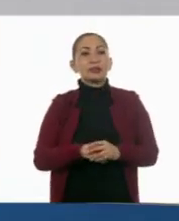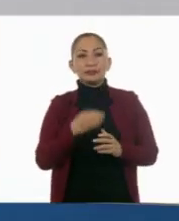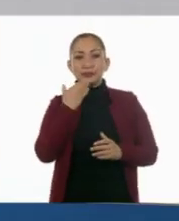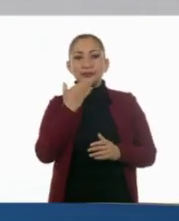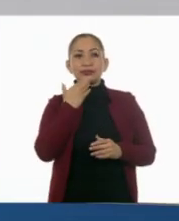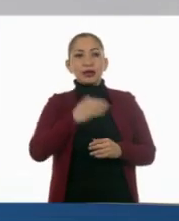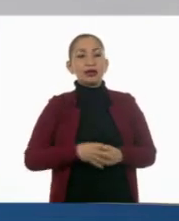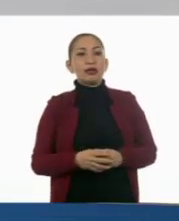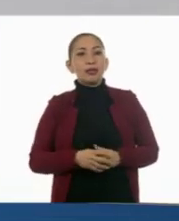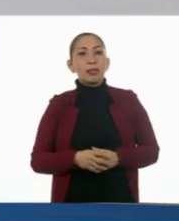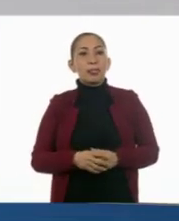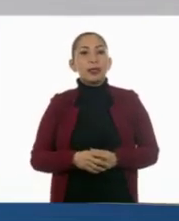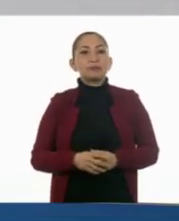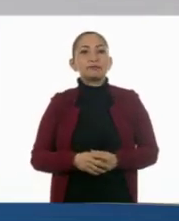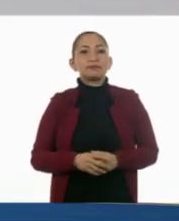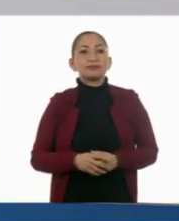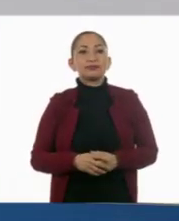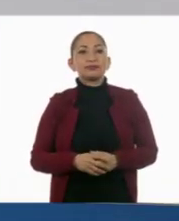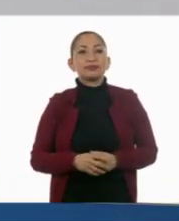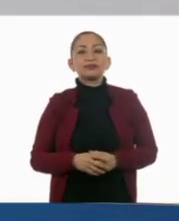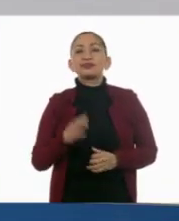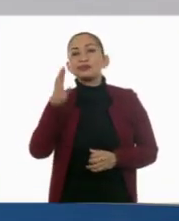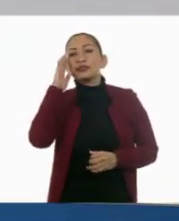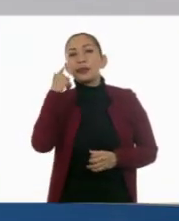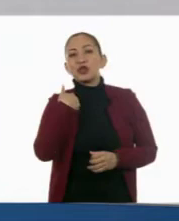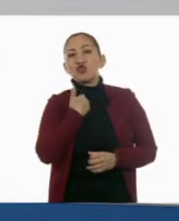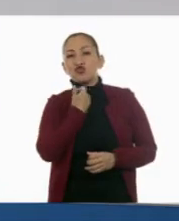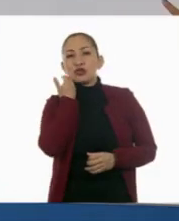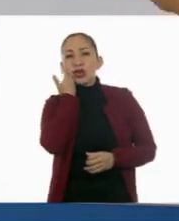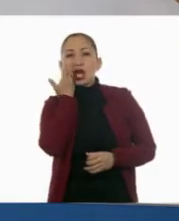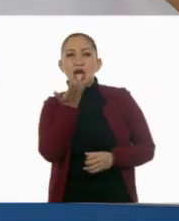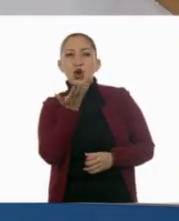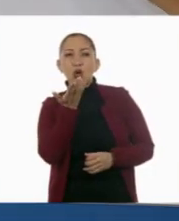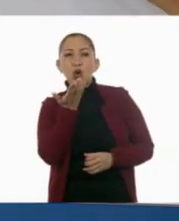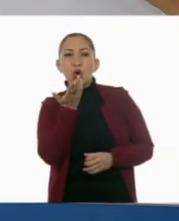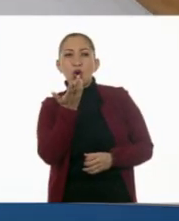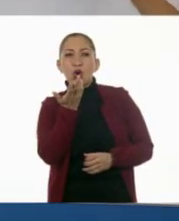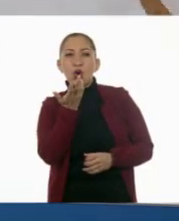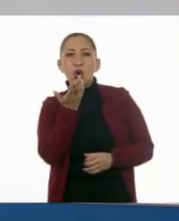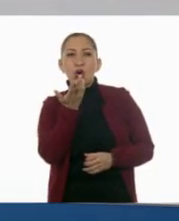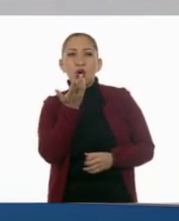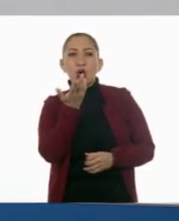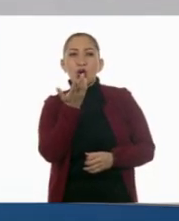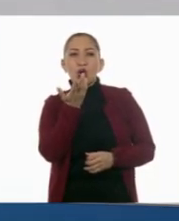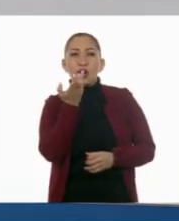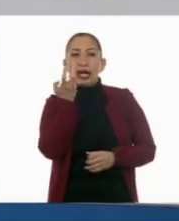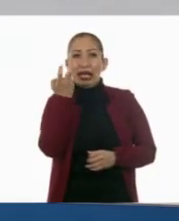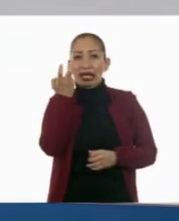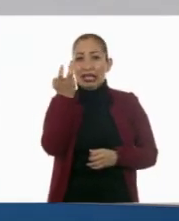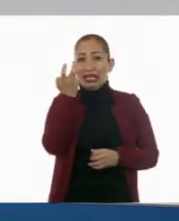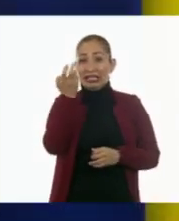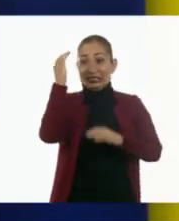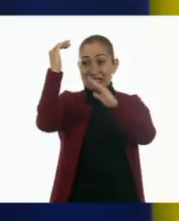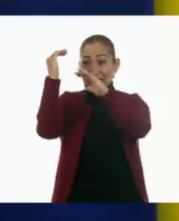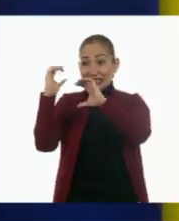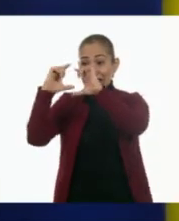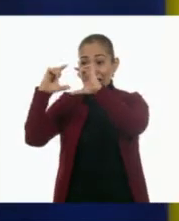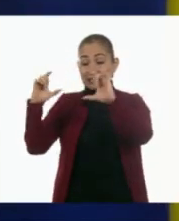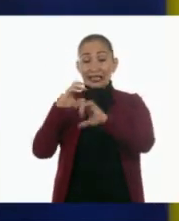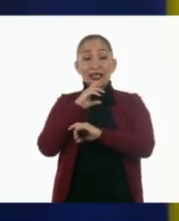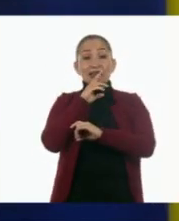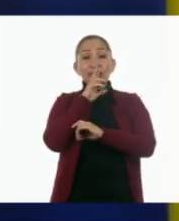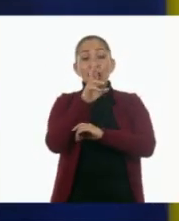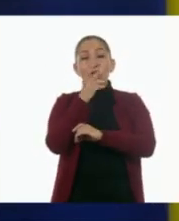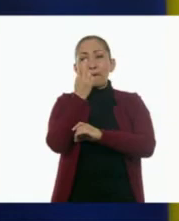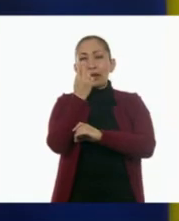bien. ¿Cuál te gusta? Me gustaría hacer este porque veo que el resultado